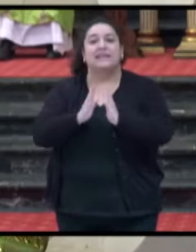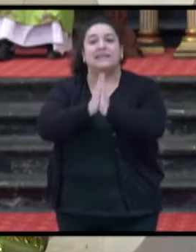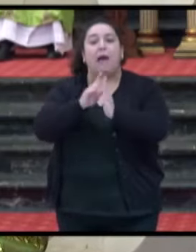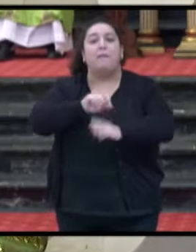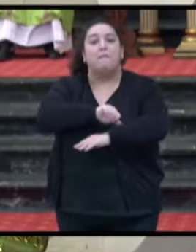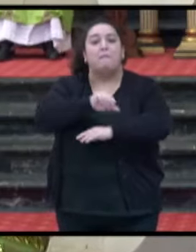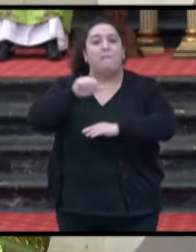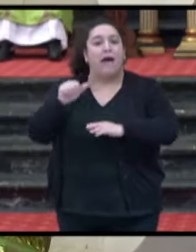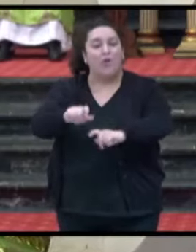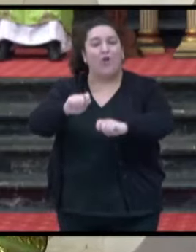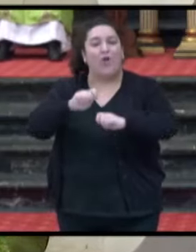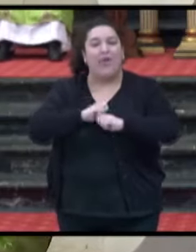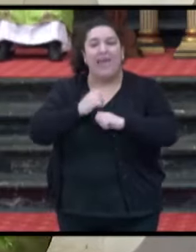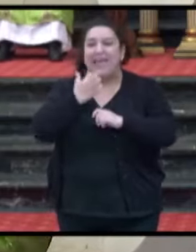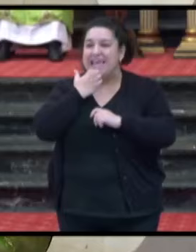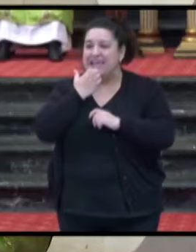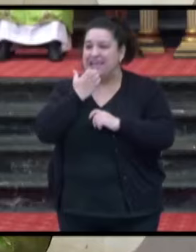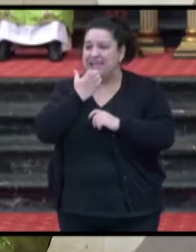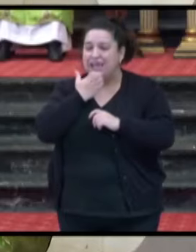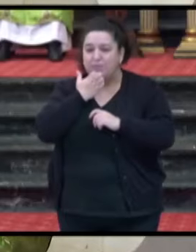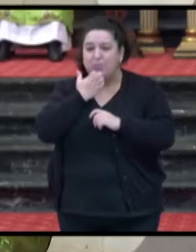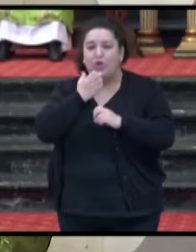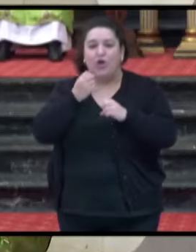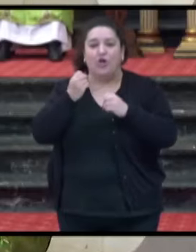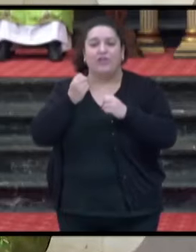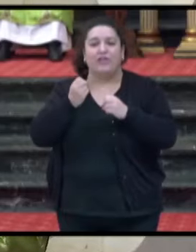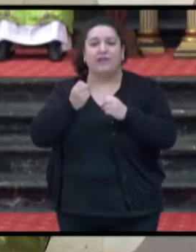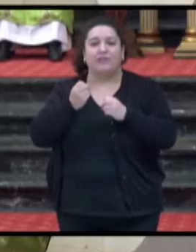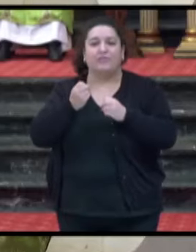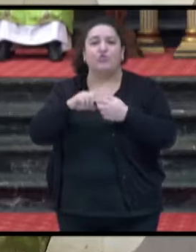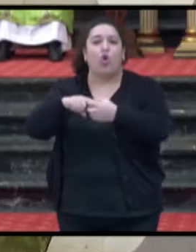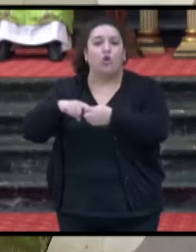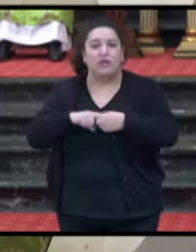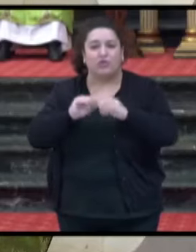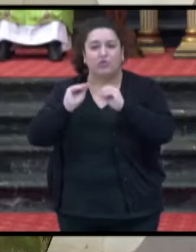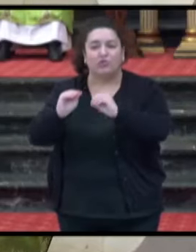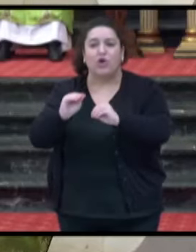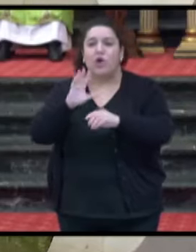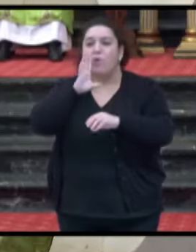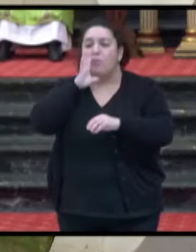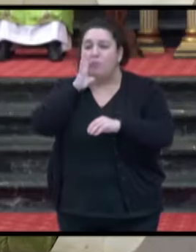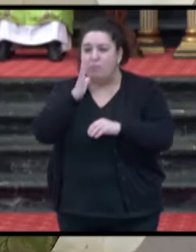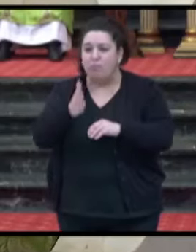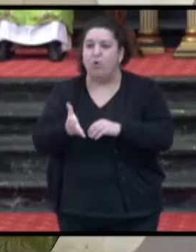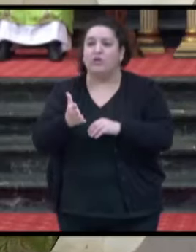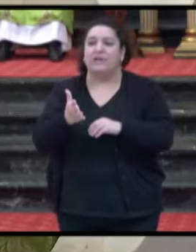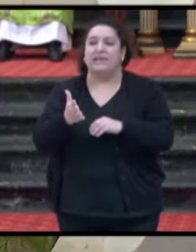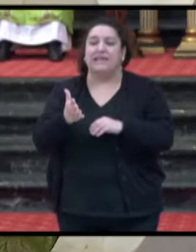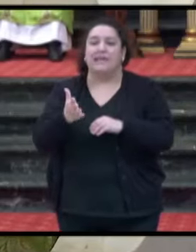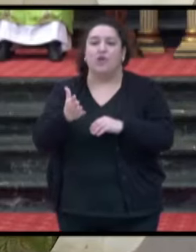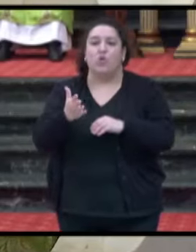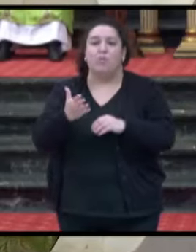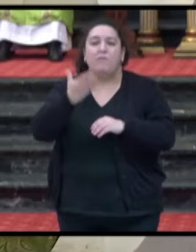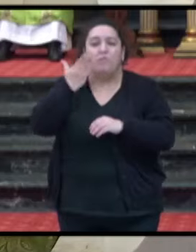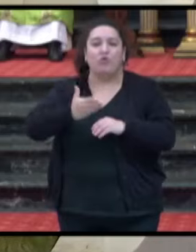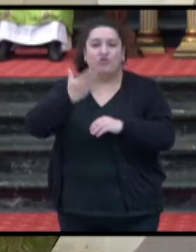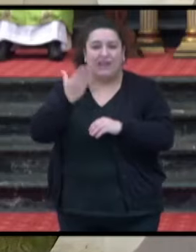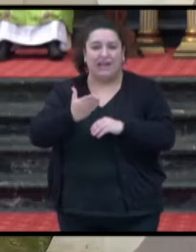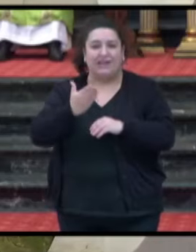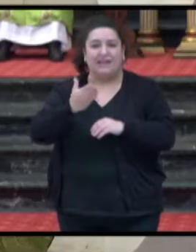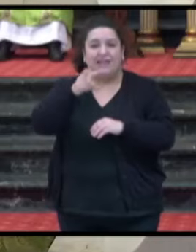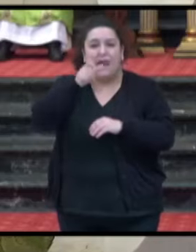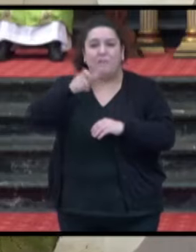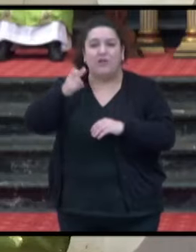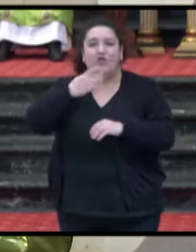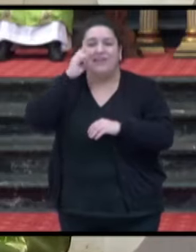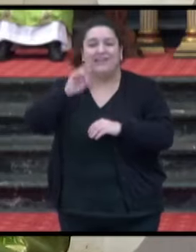ejemplo abundante de este desprendimiento porque el gran tesoro del cristiano es Jesucristo no el